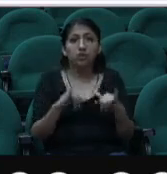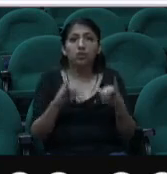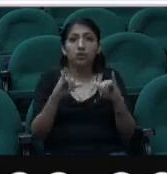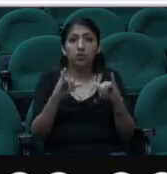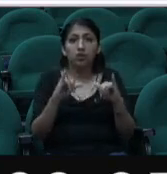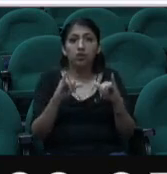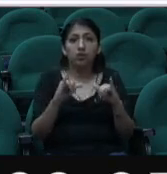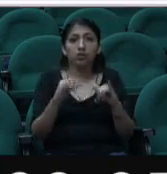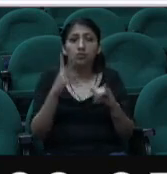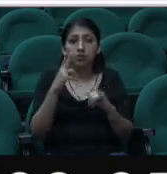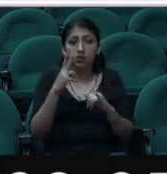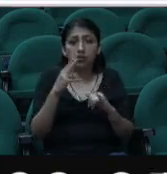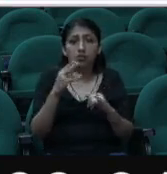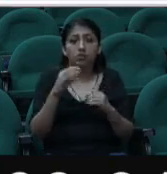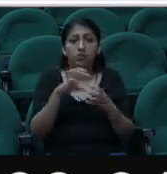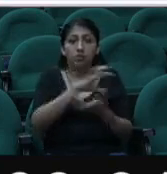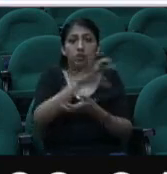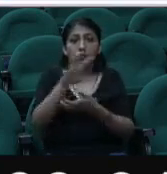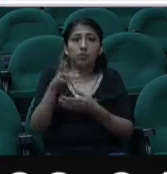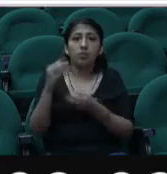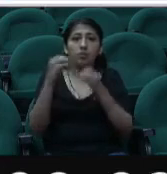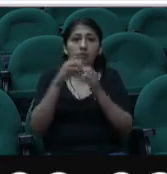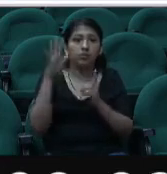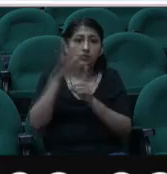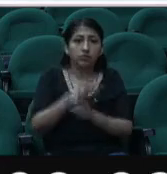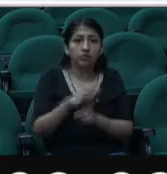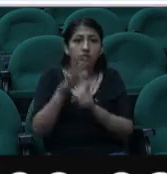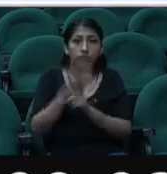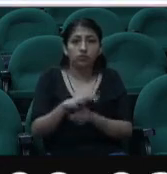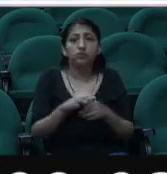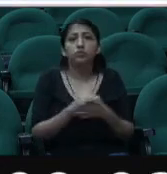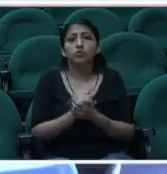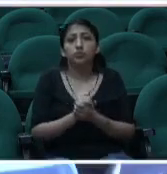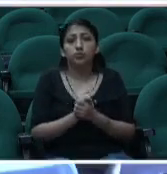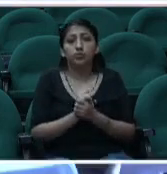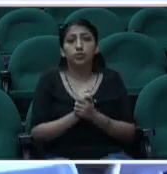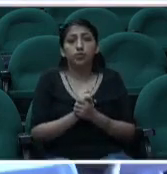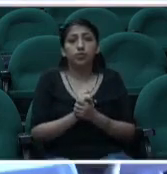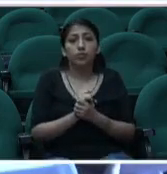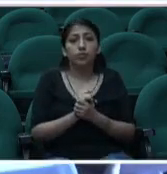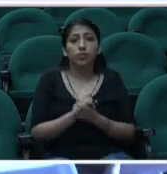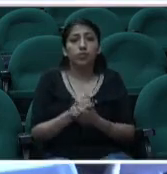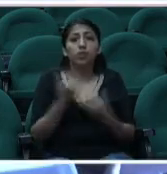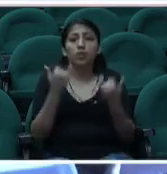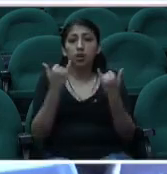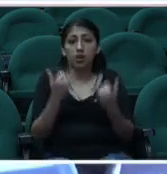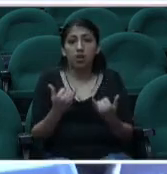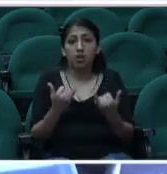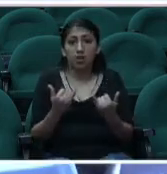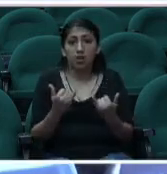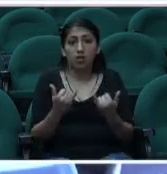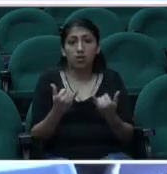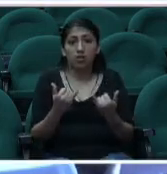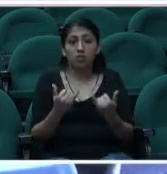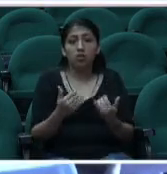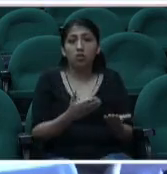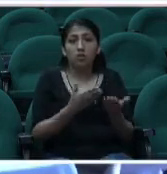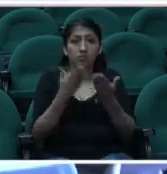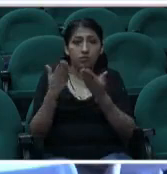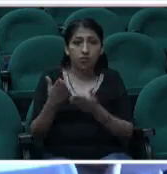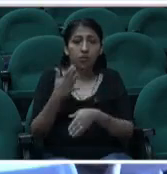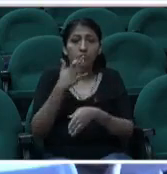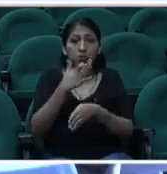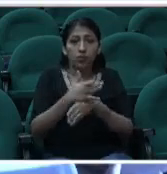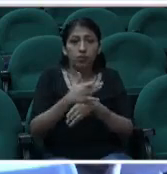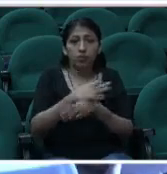alimentando nuestro pueblo de más corrupción en esta ocasión vamos a dar el paso a